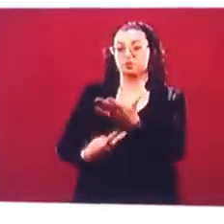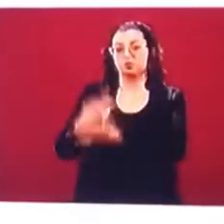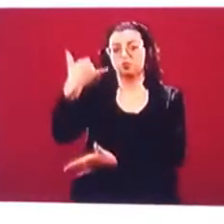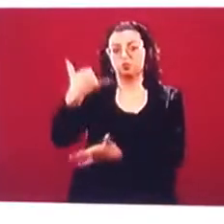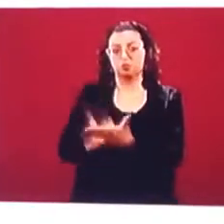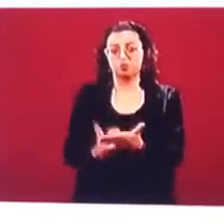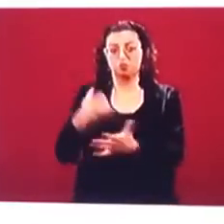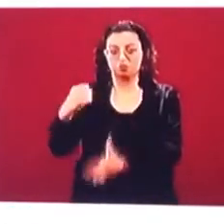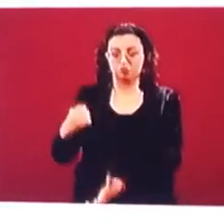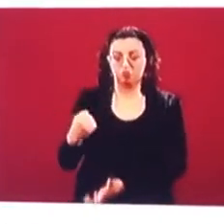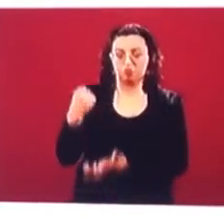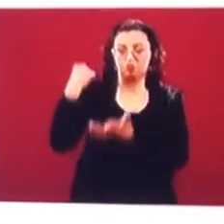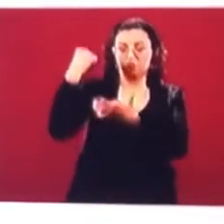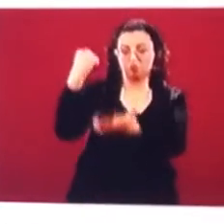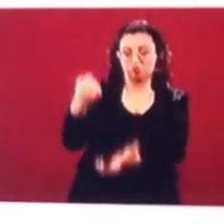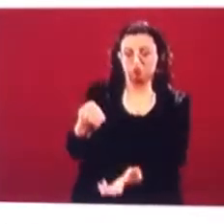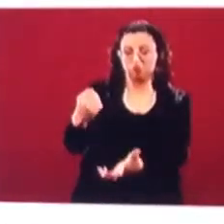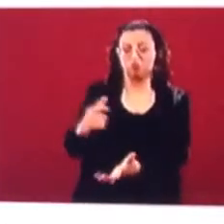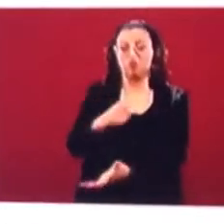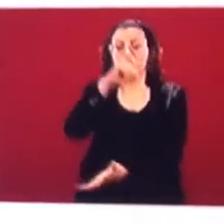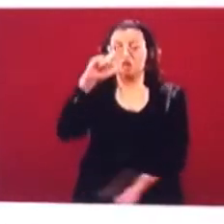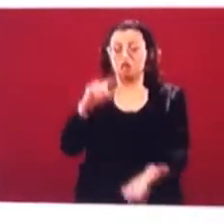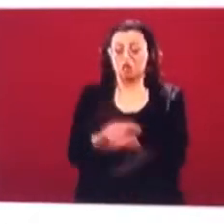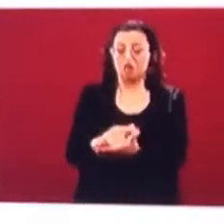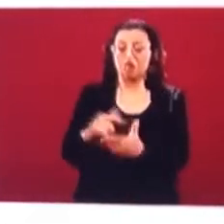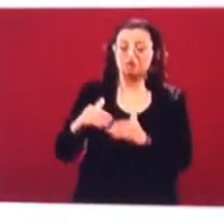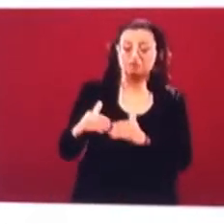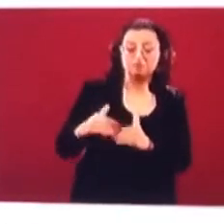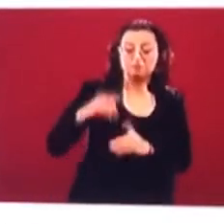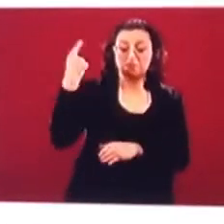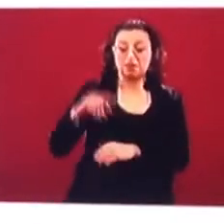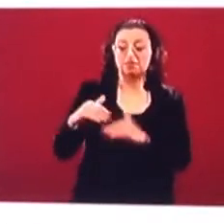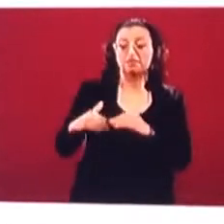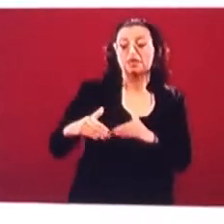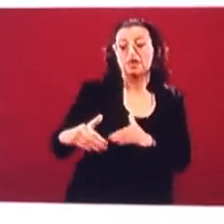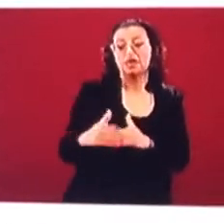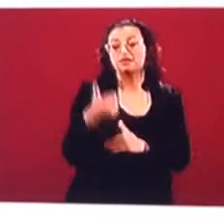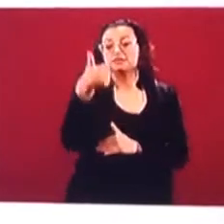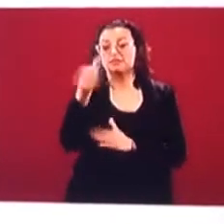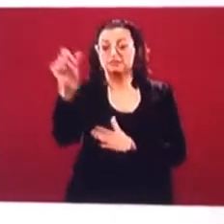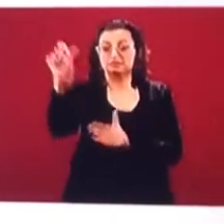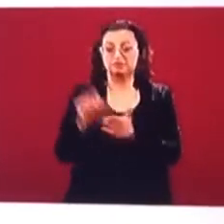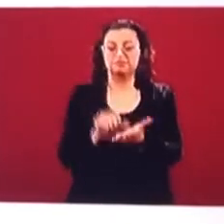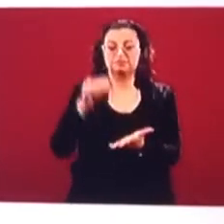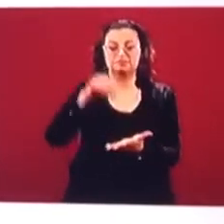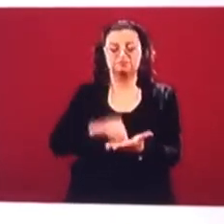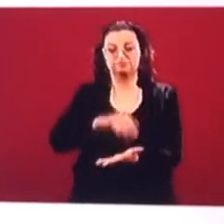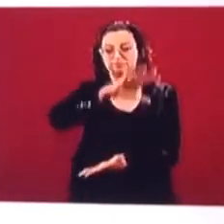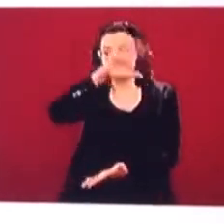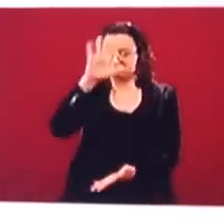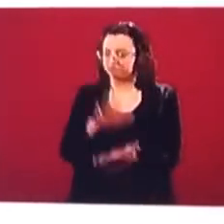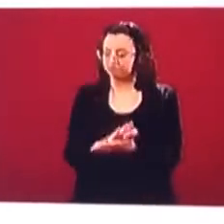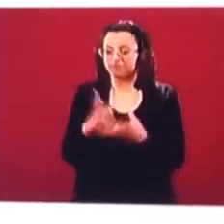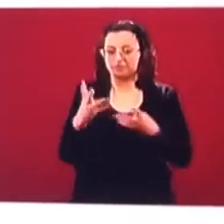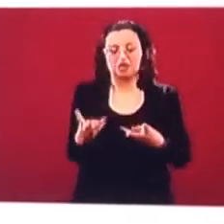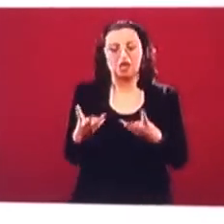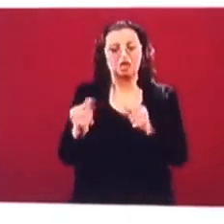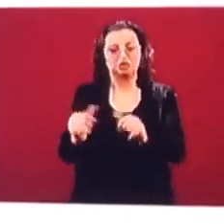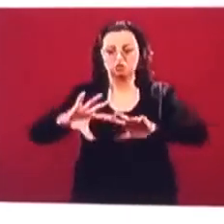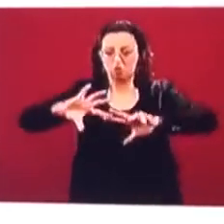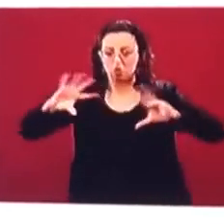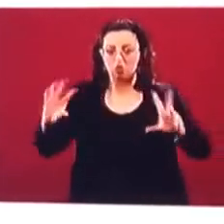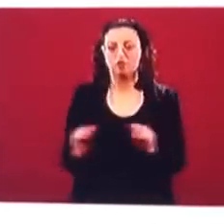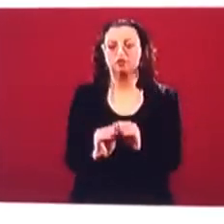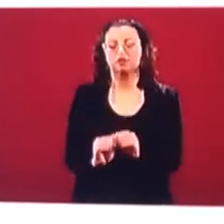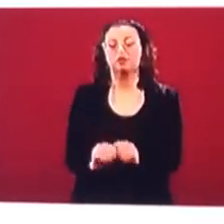es un tema muy serio. Tómelo muy serio, hay que aislarse, hay que estar lejos de la multitud,